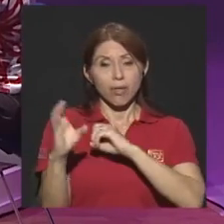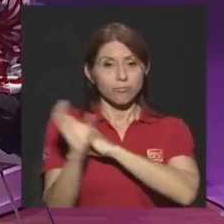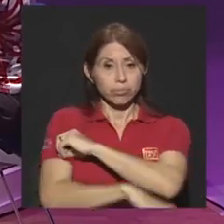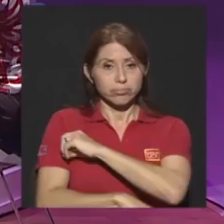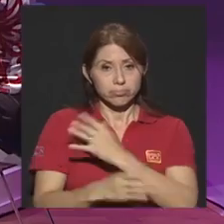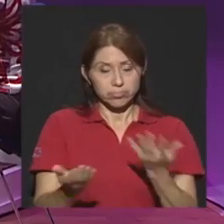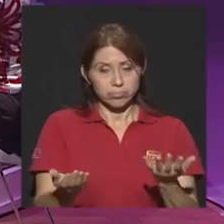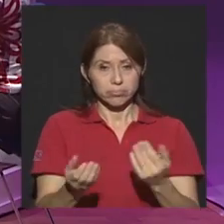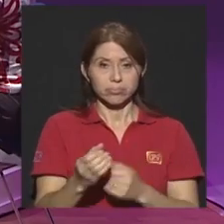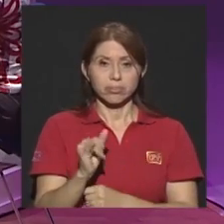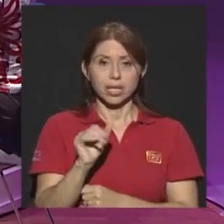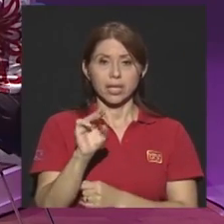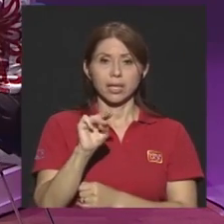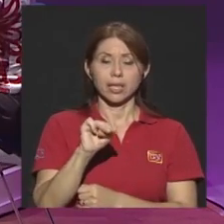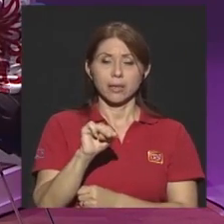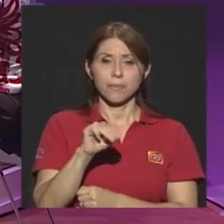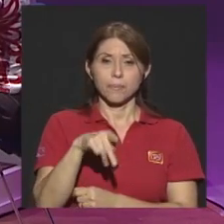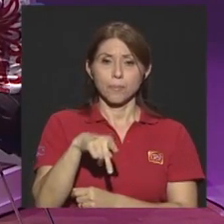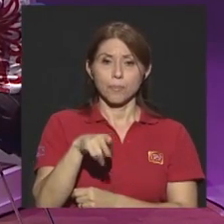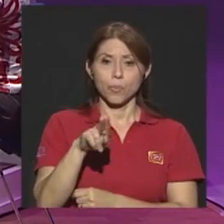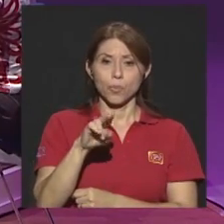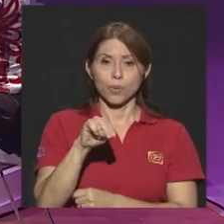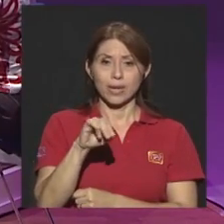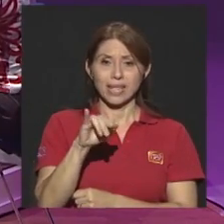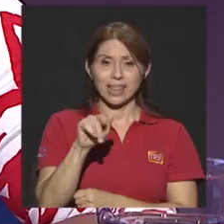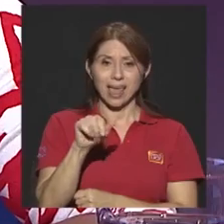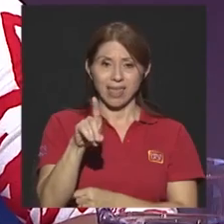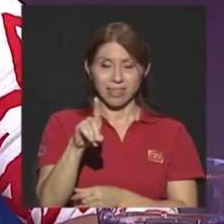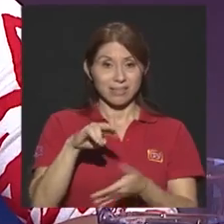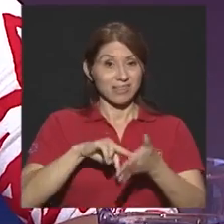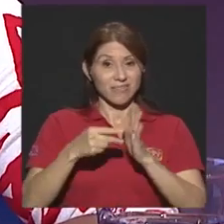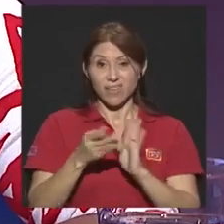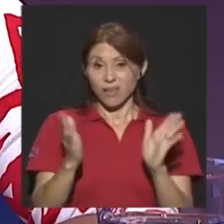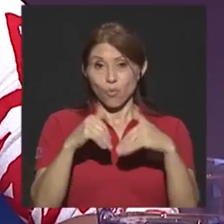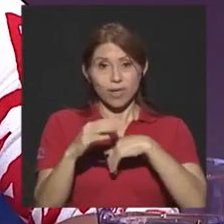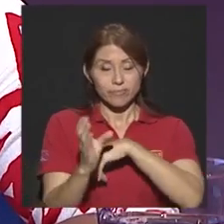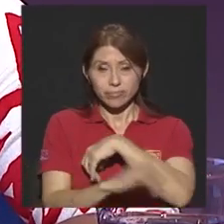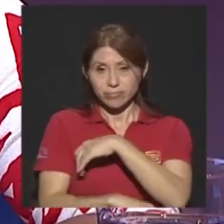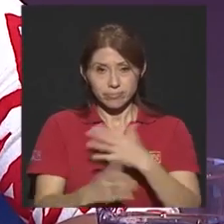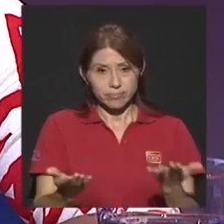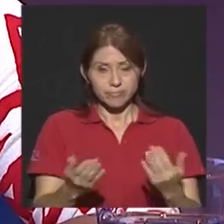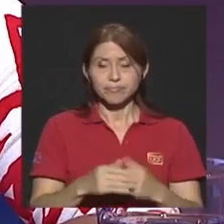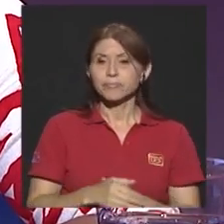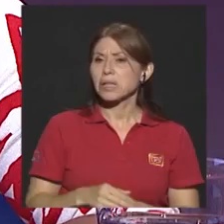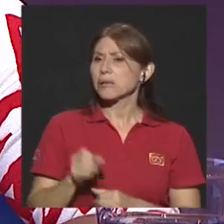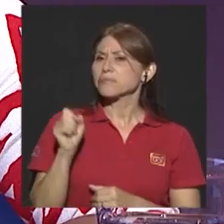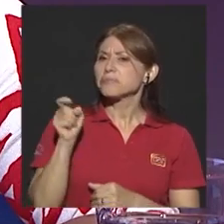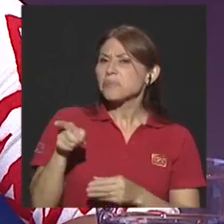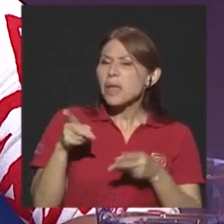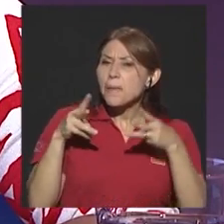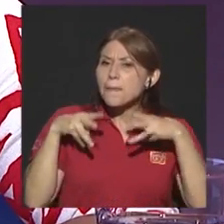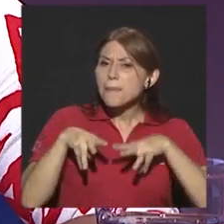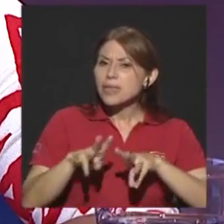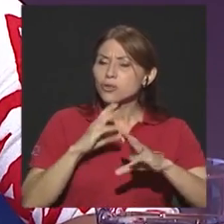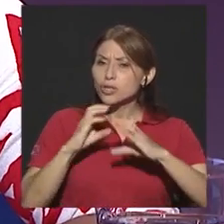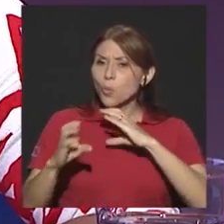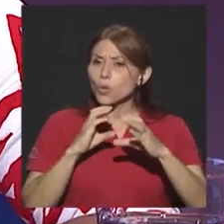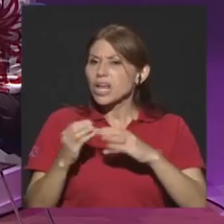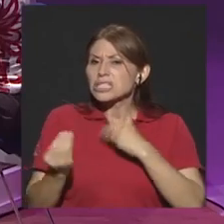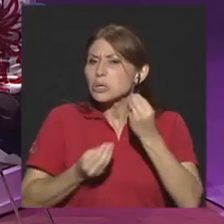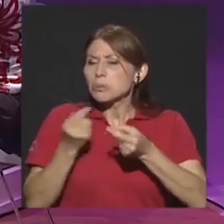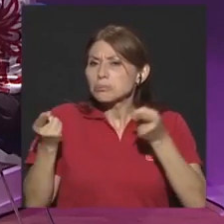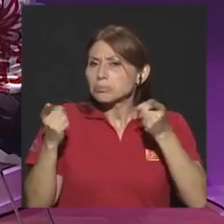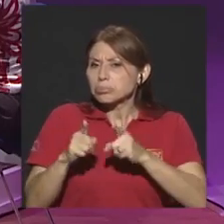Thaís, ¿cómo ha sido el tratamiento que los medios de comunicación han dado a esta noticia? Bueno, en